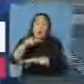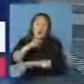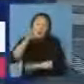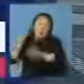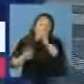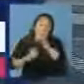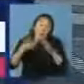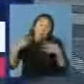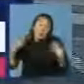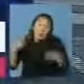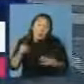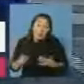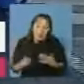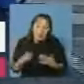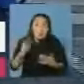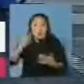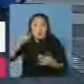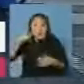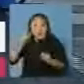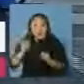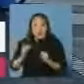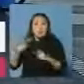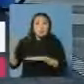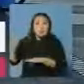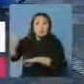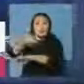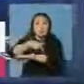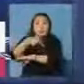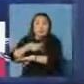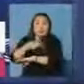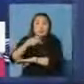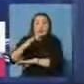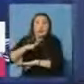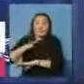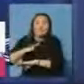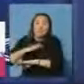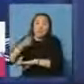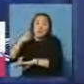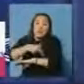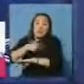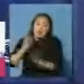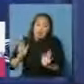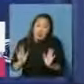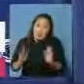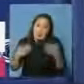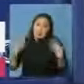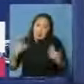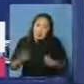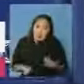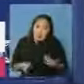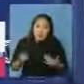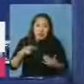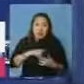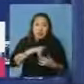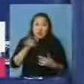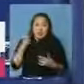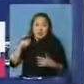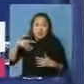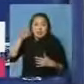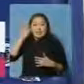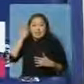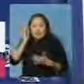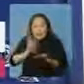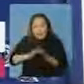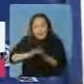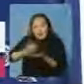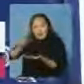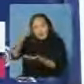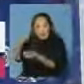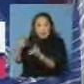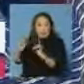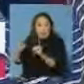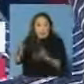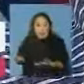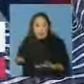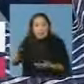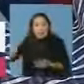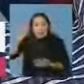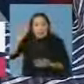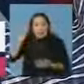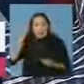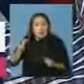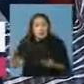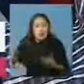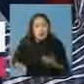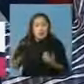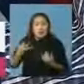alguna circunstancia encontremos alguna estación de servicio con faltante de algún producto. Todas estas distorsiones nosotros ya las vivimos en otras épocas, ya